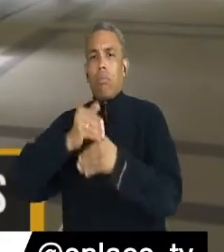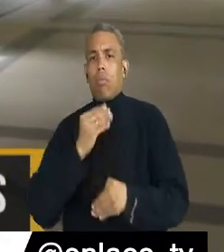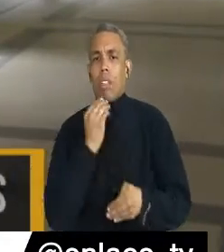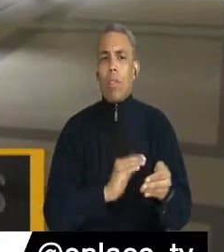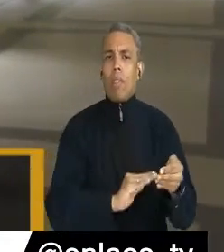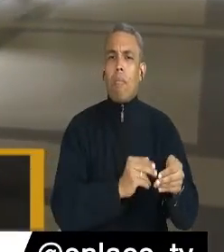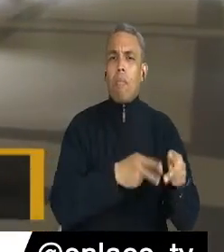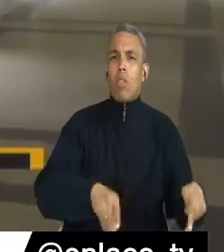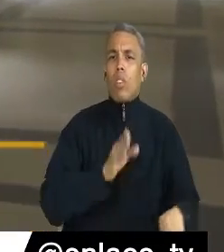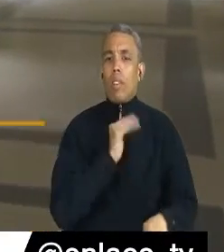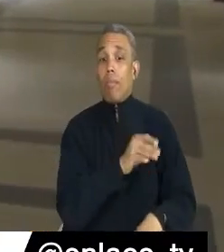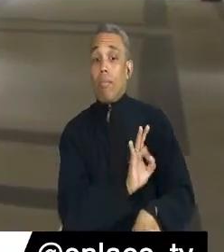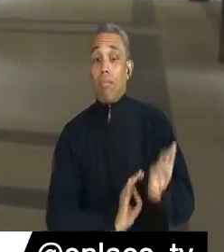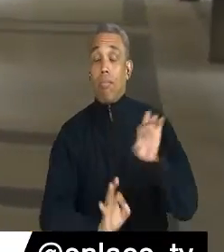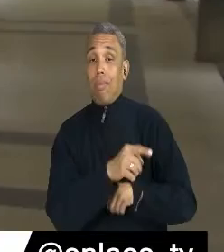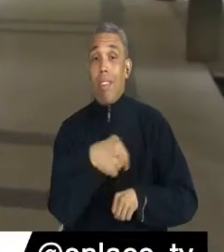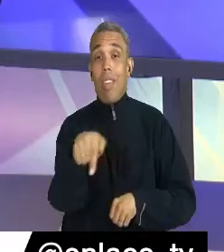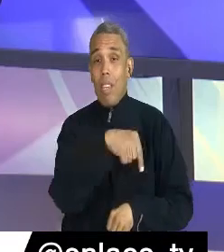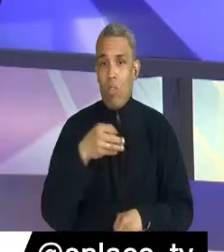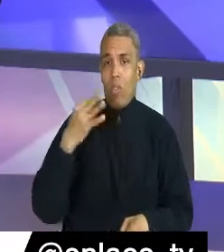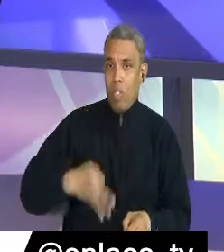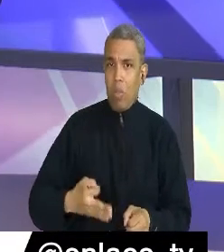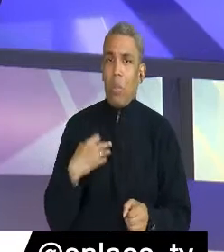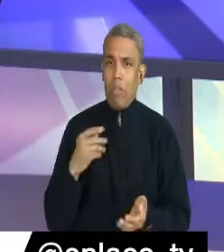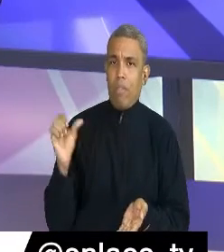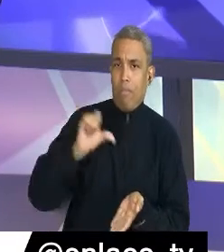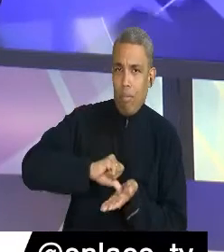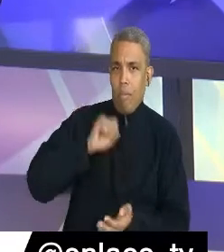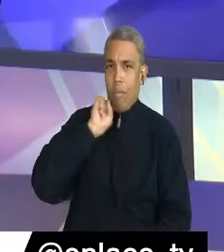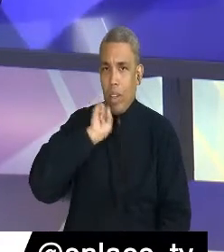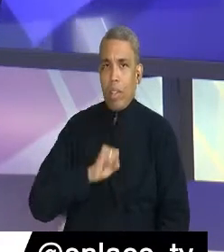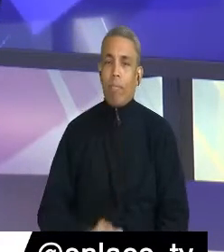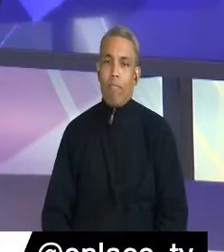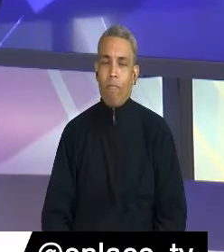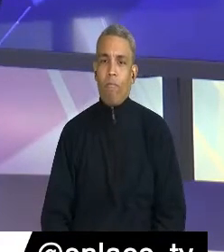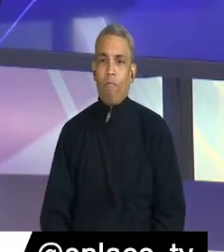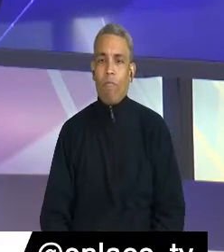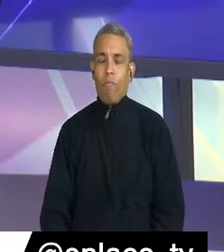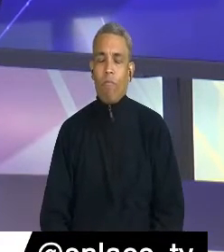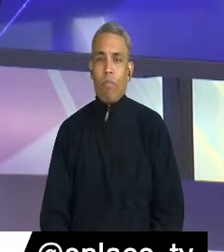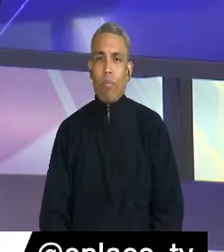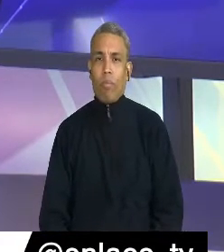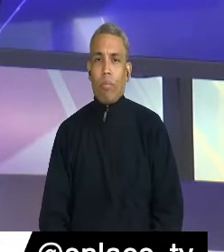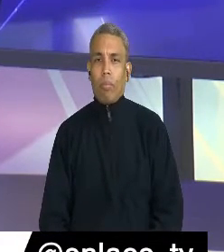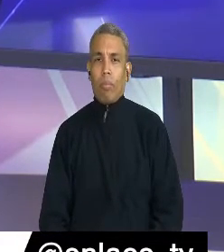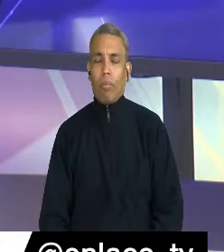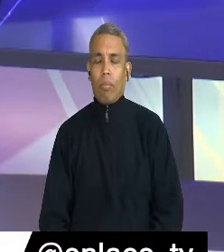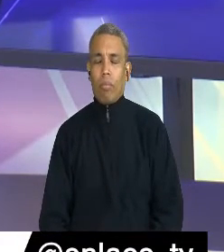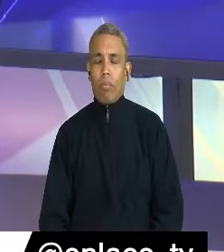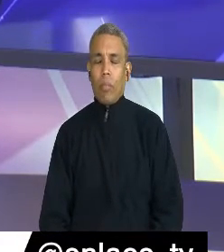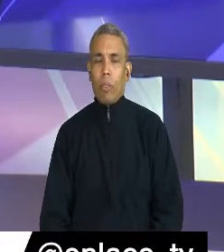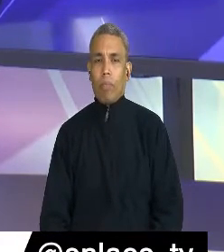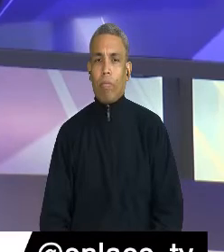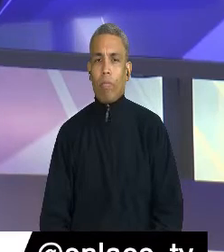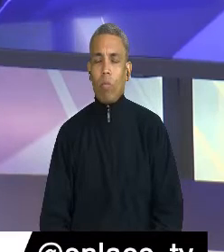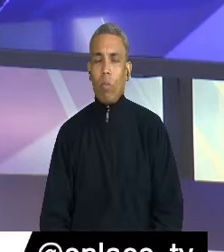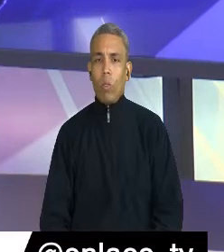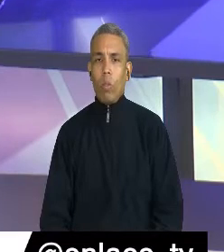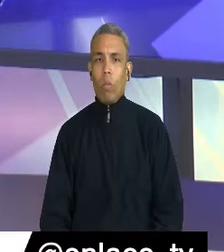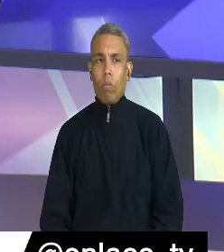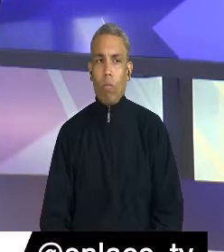en las instituciones educativas y desde la personalidad delegada en vigilancia administrativa de desarrollo urbano y medio ambiente